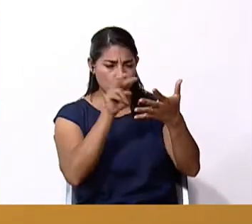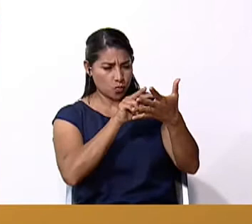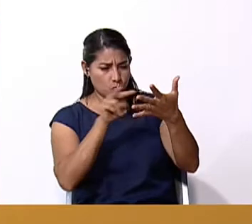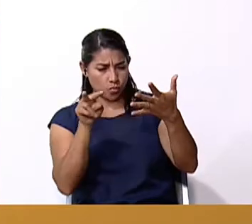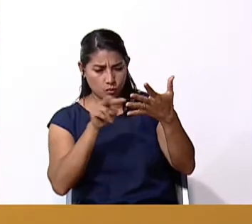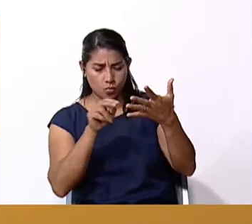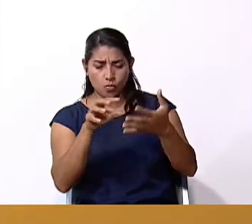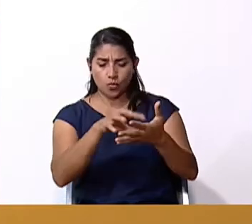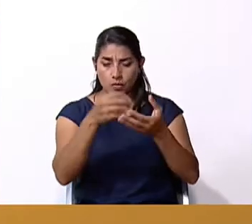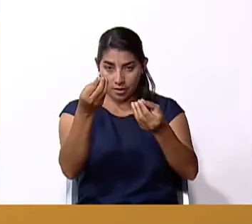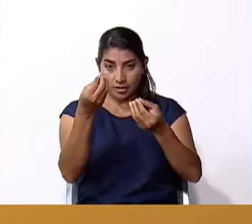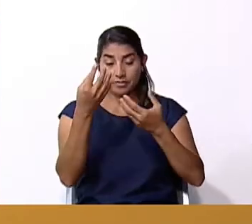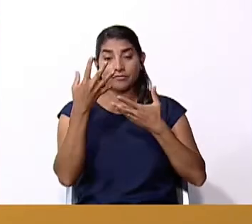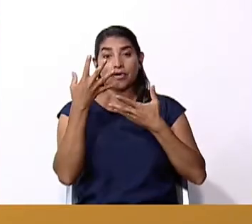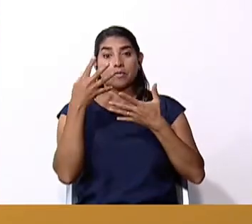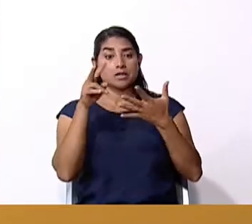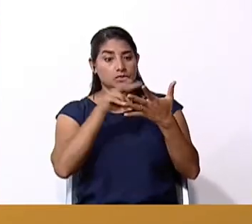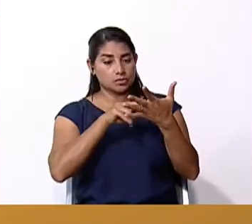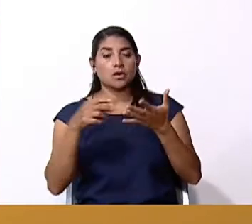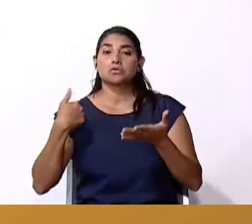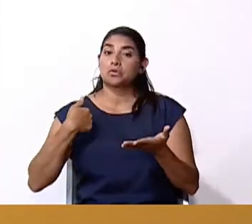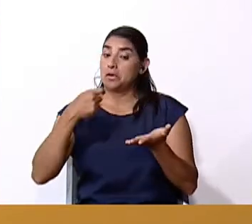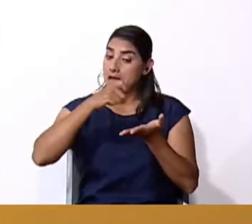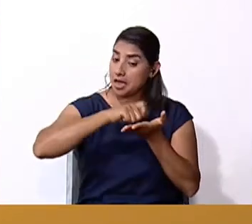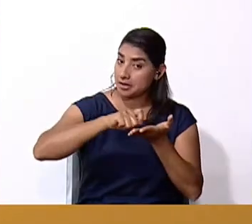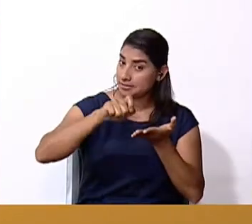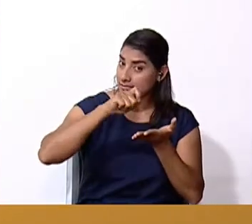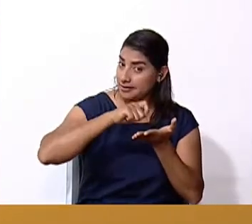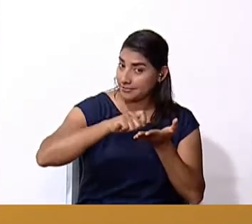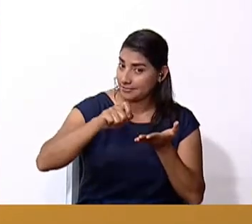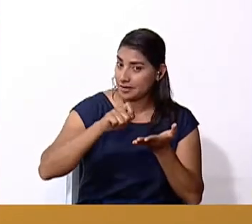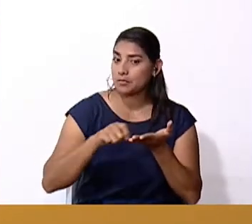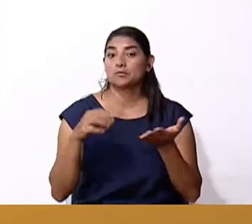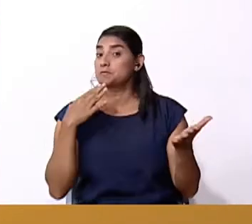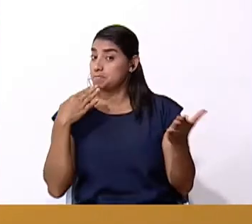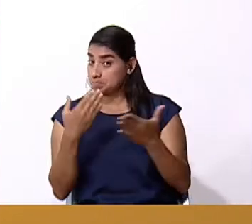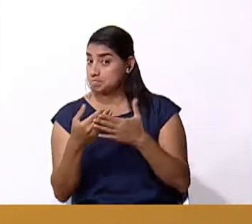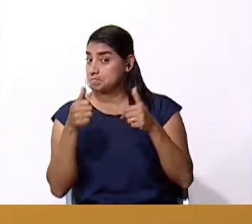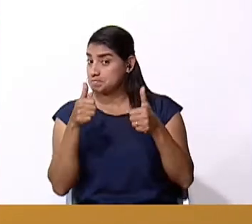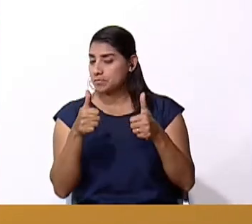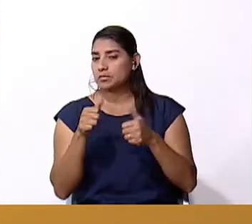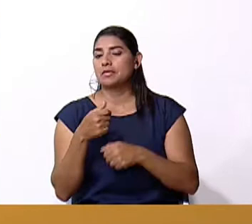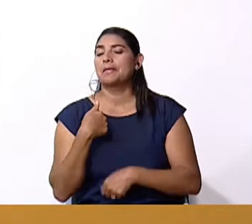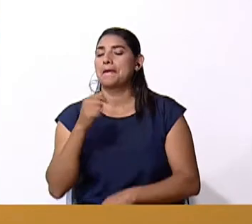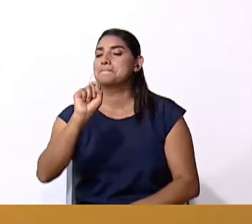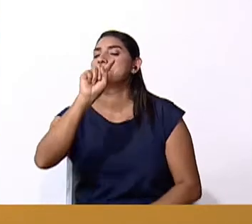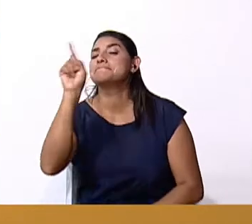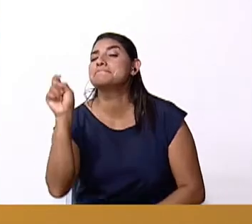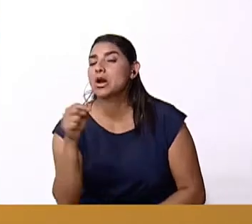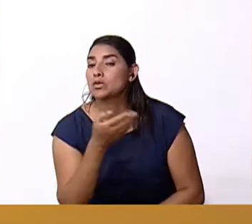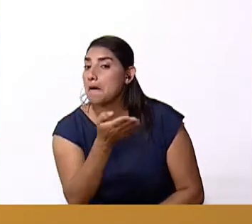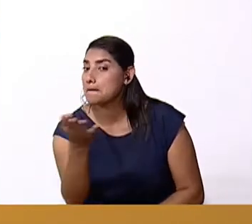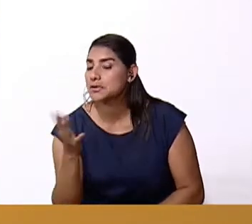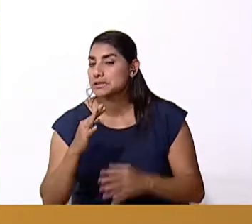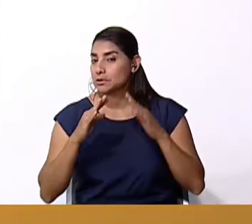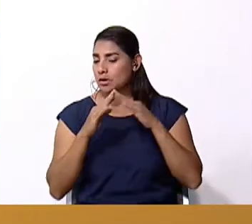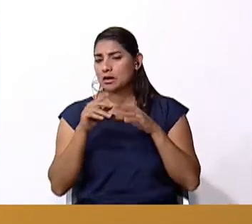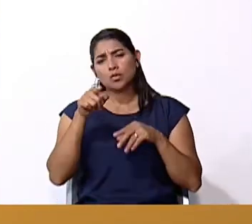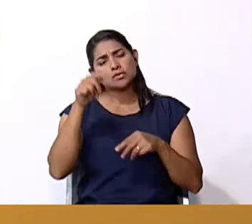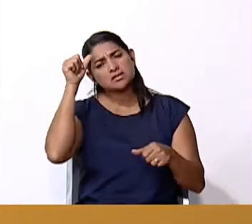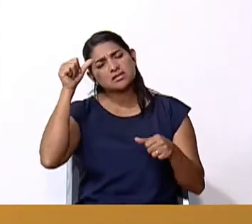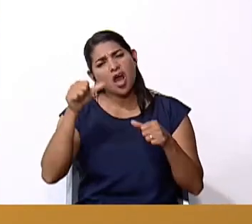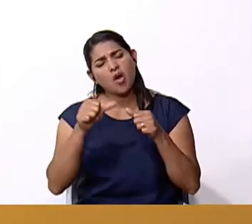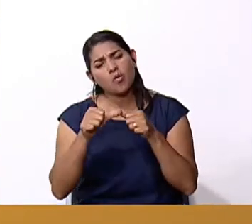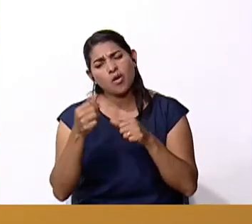a los textos que nosotros escribimos. Bueno, les voy a hacer una pregunta. ¿Ustedes recuerdan